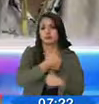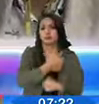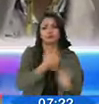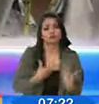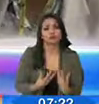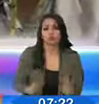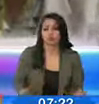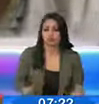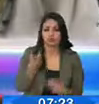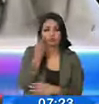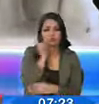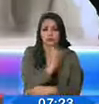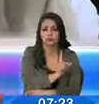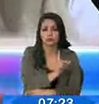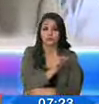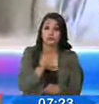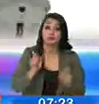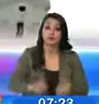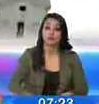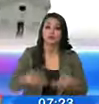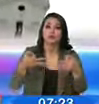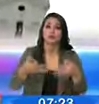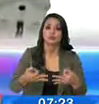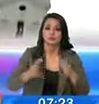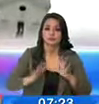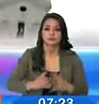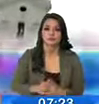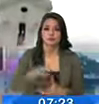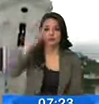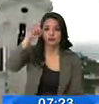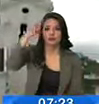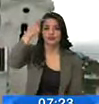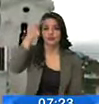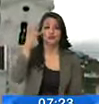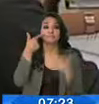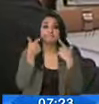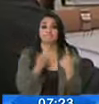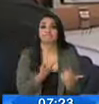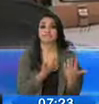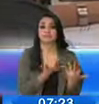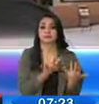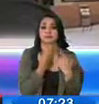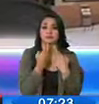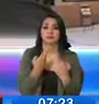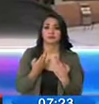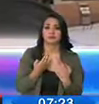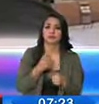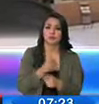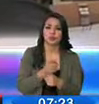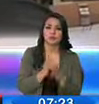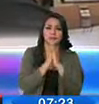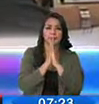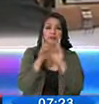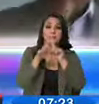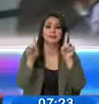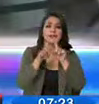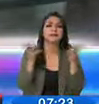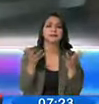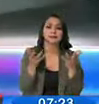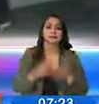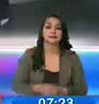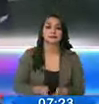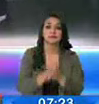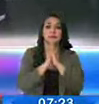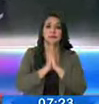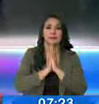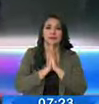que resolver y así nos permita cumplir. Que el gobierno está pendiente de esta resolución, por eso hace un llamado a las empresas. Yo solicito a